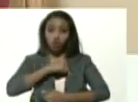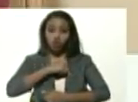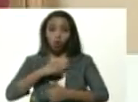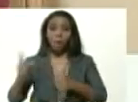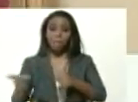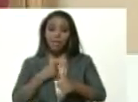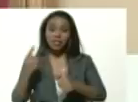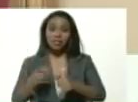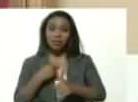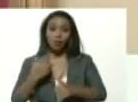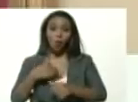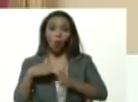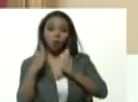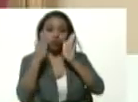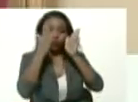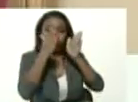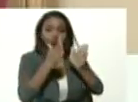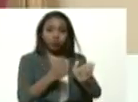principio,